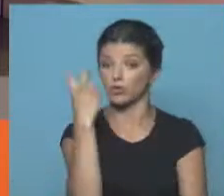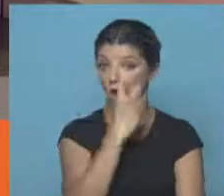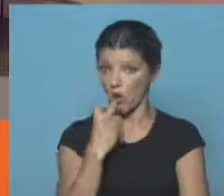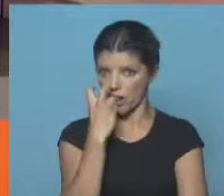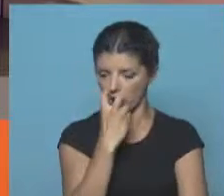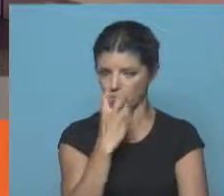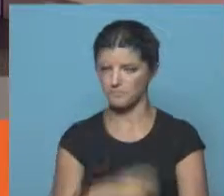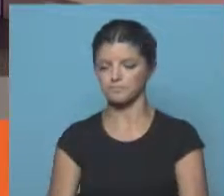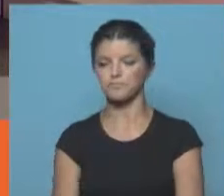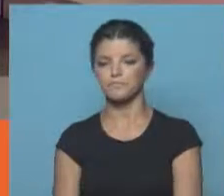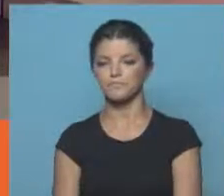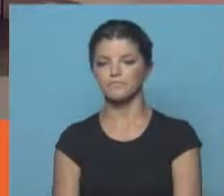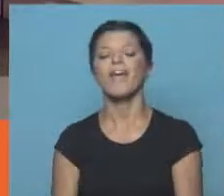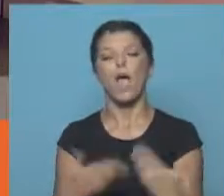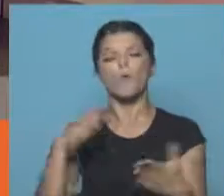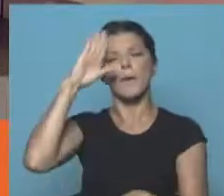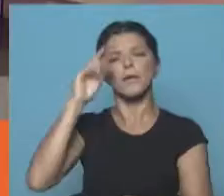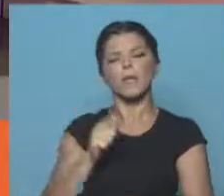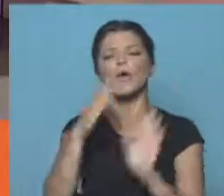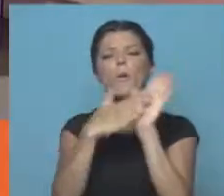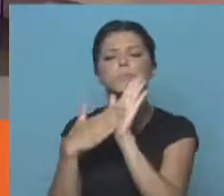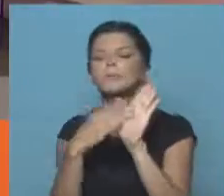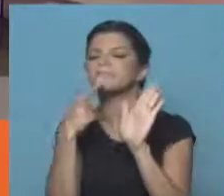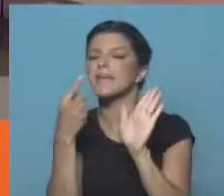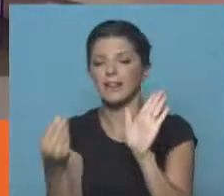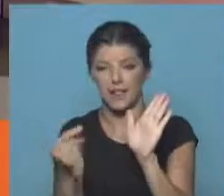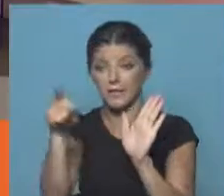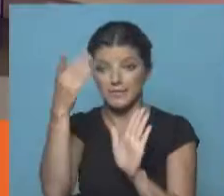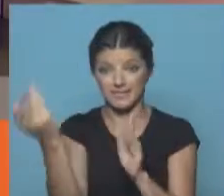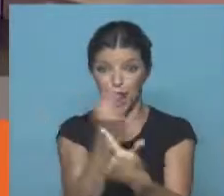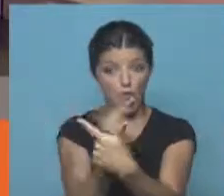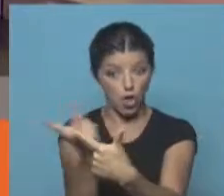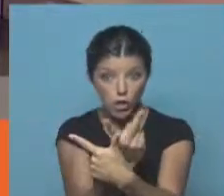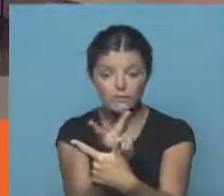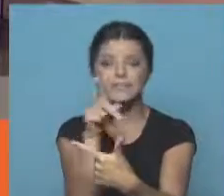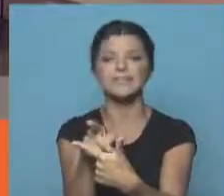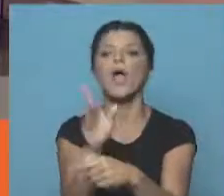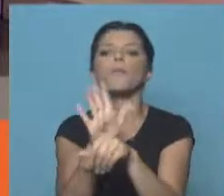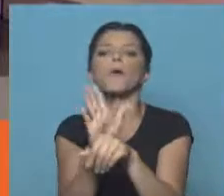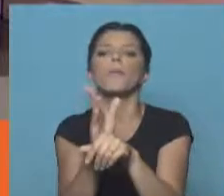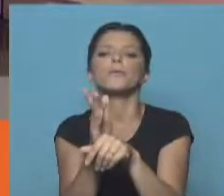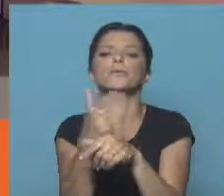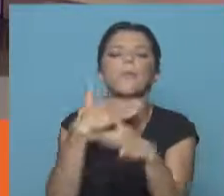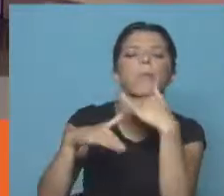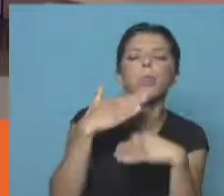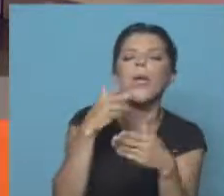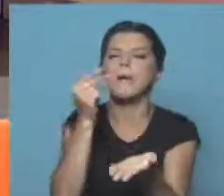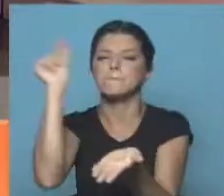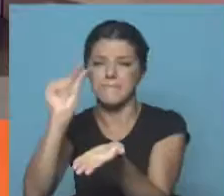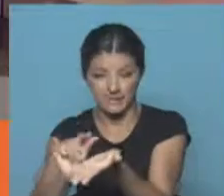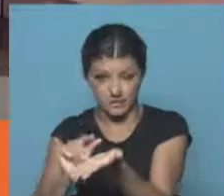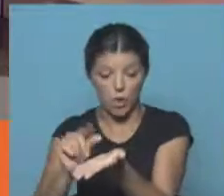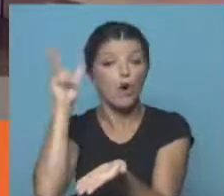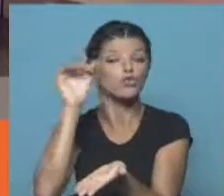partir de las pericias oficiales? Que Milani y Barreiro simularon un préstamo de 800.000 pesos